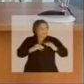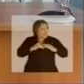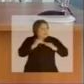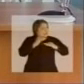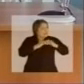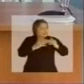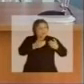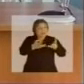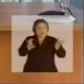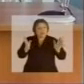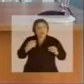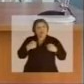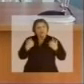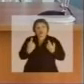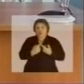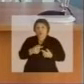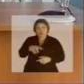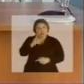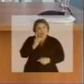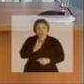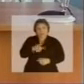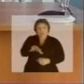Con la Cual Estamos Comprometidos